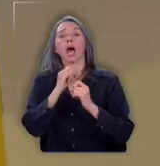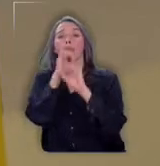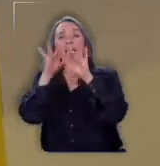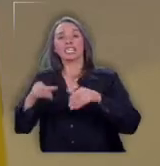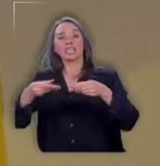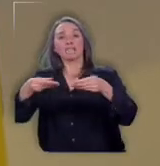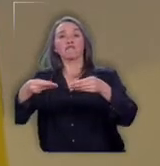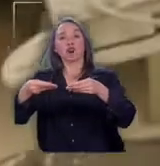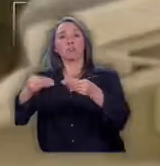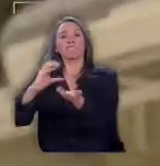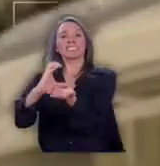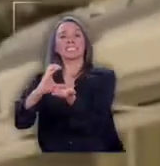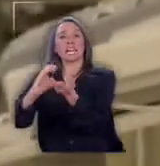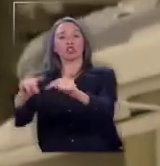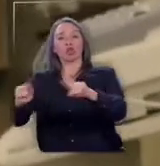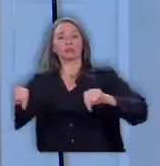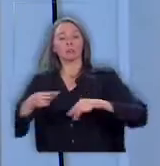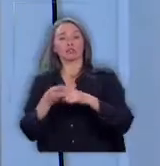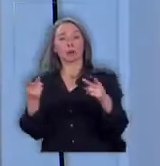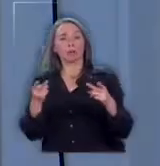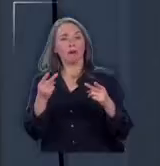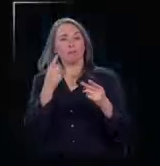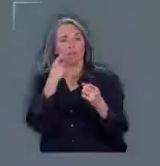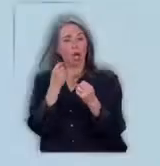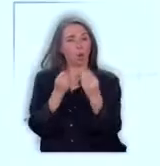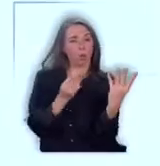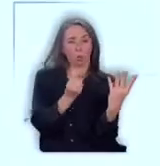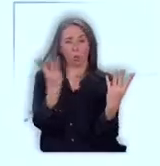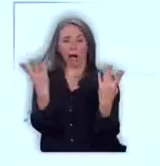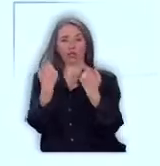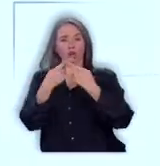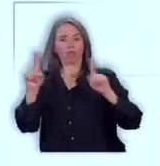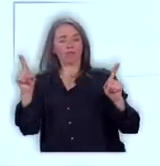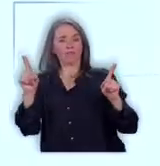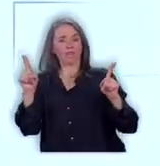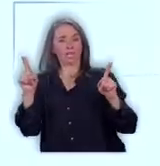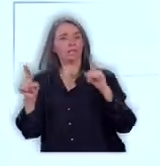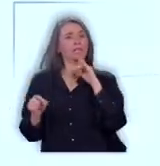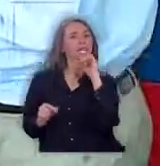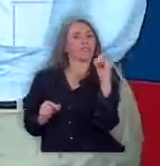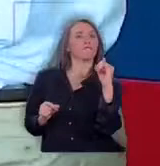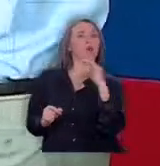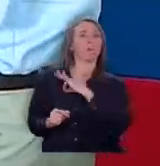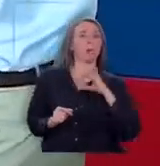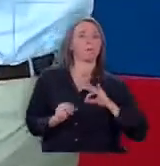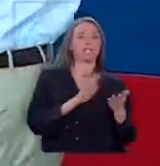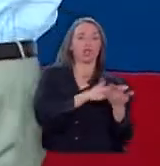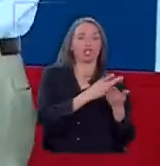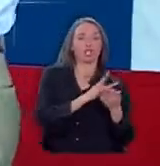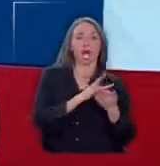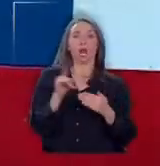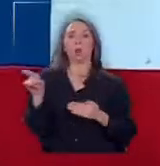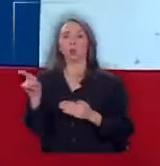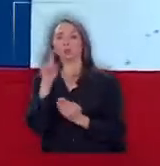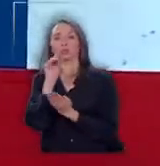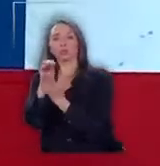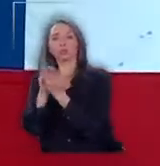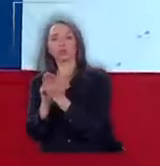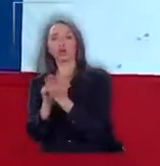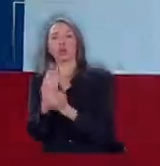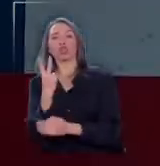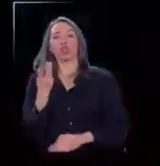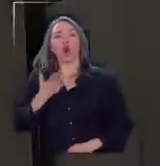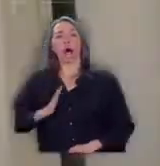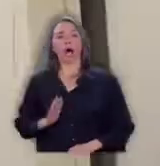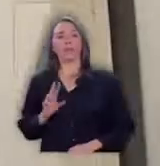de espacio público que mostró una amplia diferencia entre la cifra de fallecidos informados por el minsal y la que se registró en el país entre el